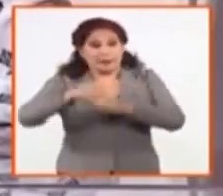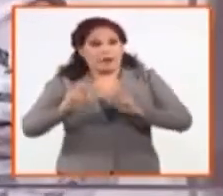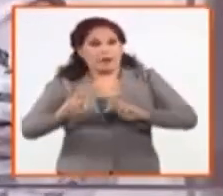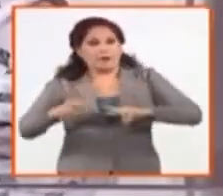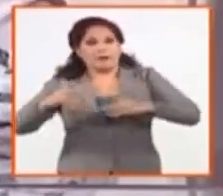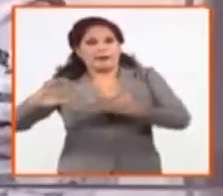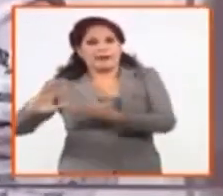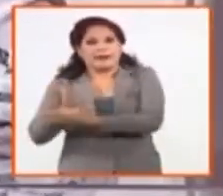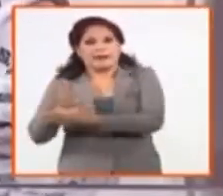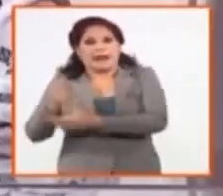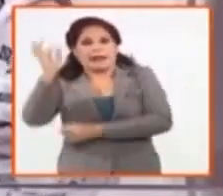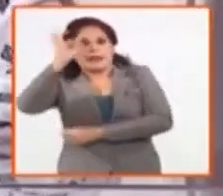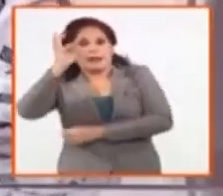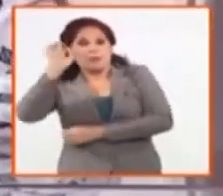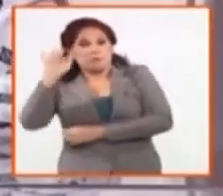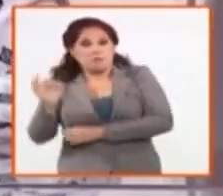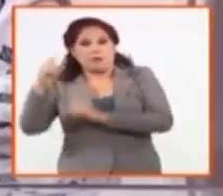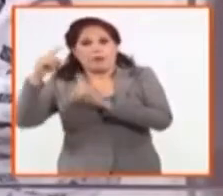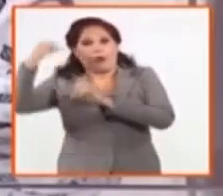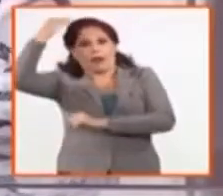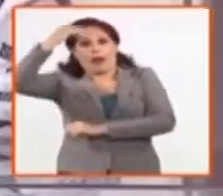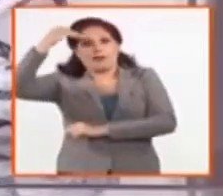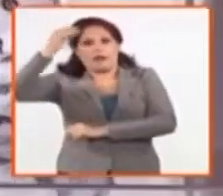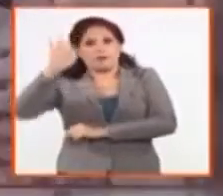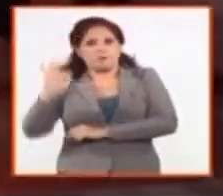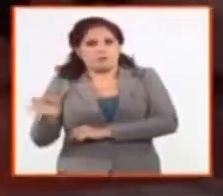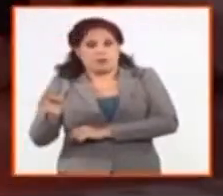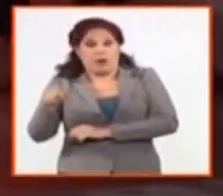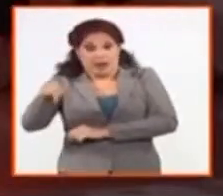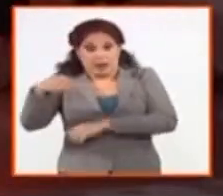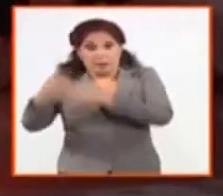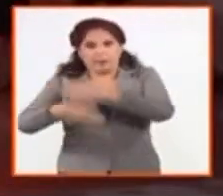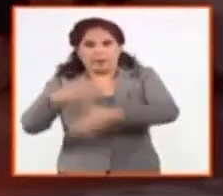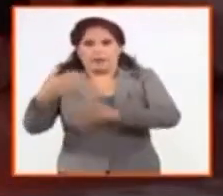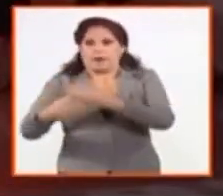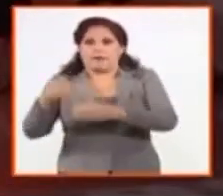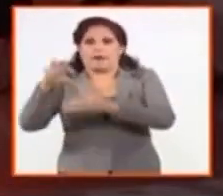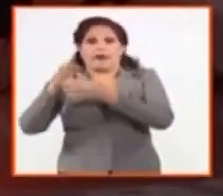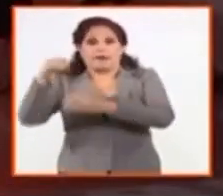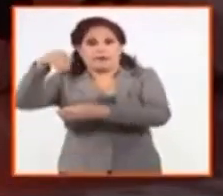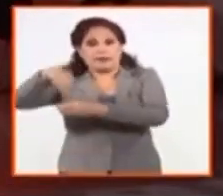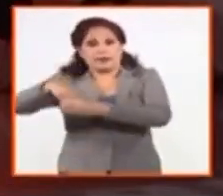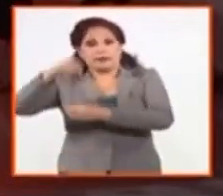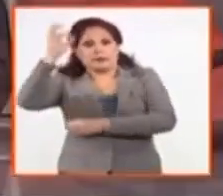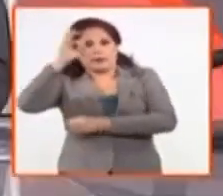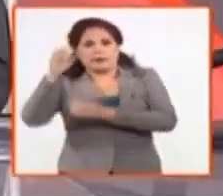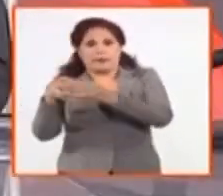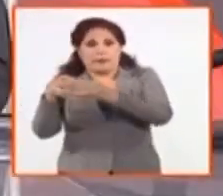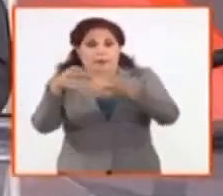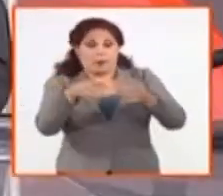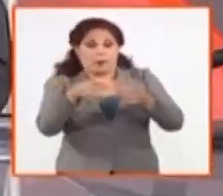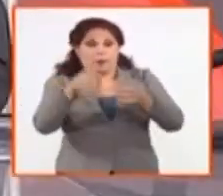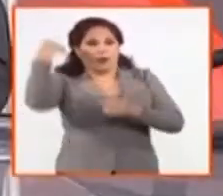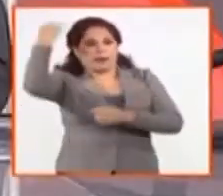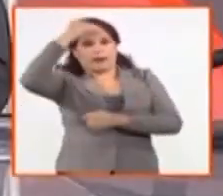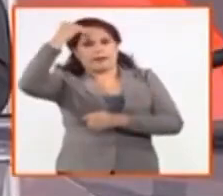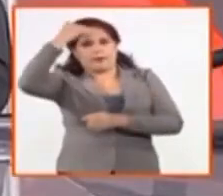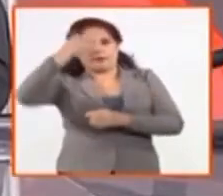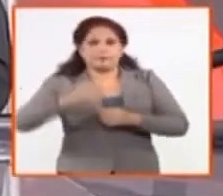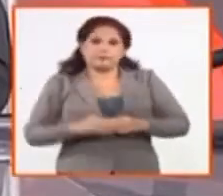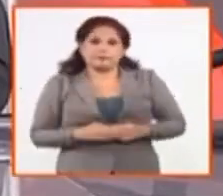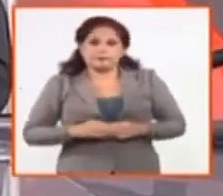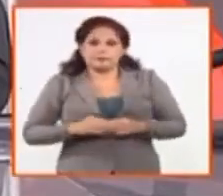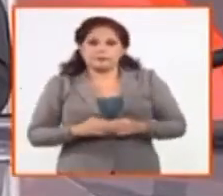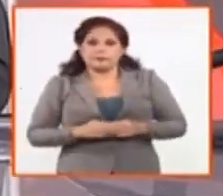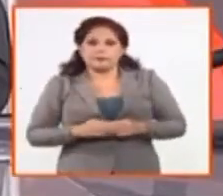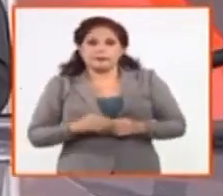talibanes por los talibanes. Y lo que dejaron allí fue un desastre. Hay un video que le traigo, bueno, a los